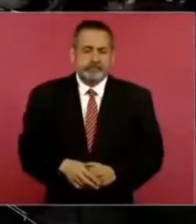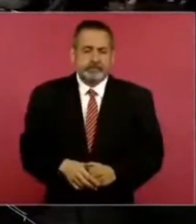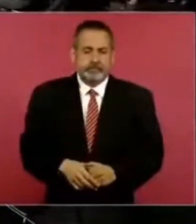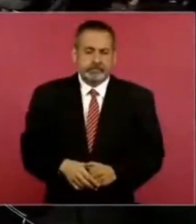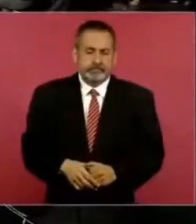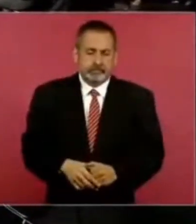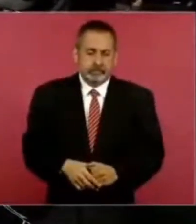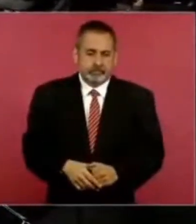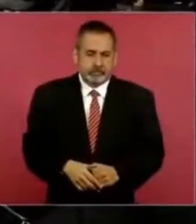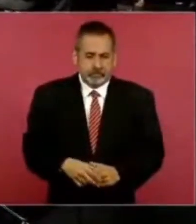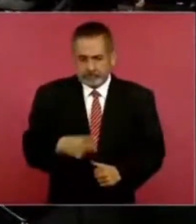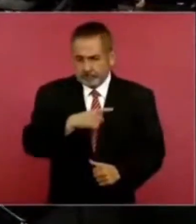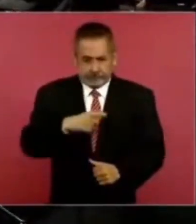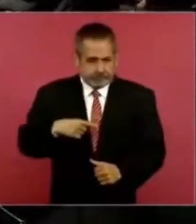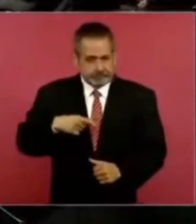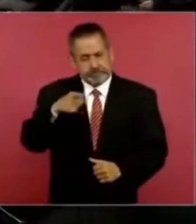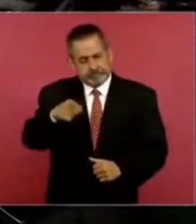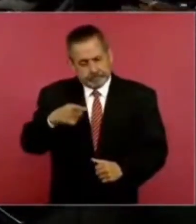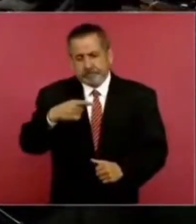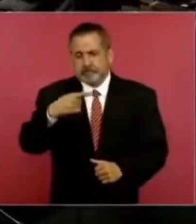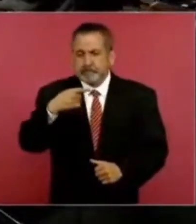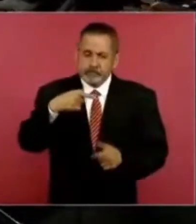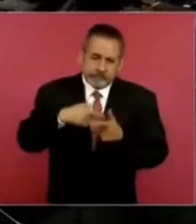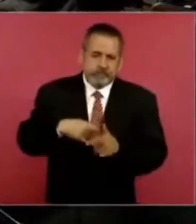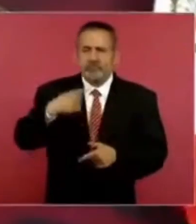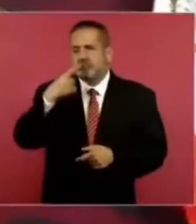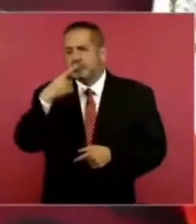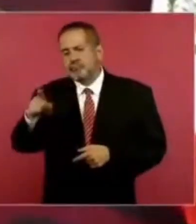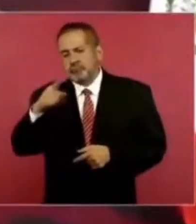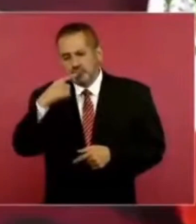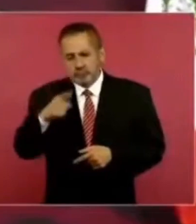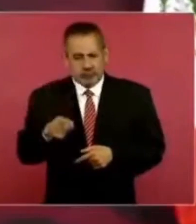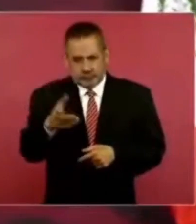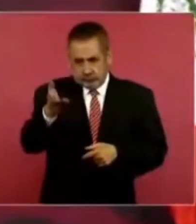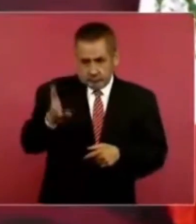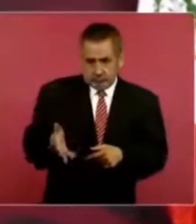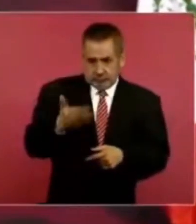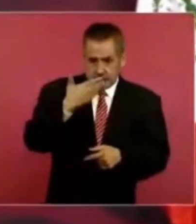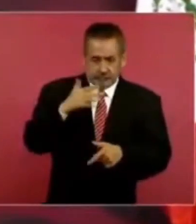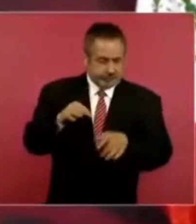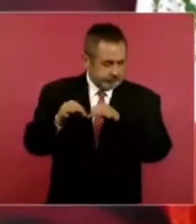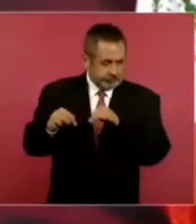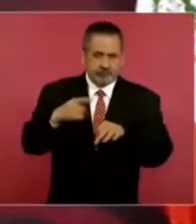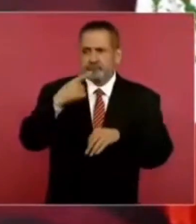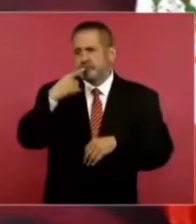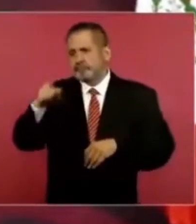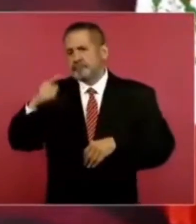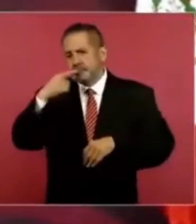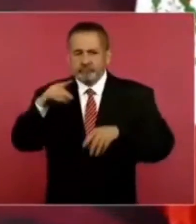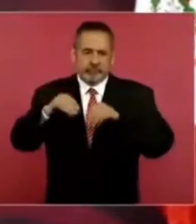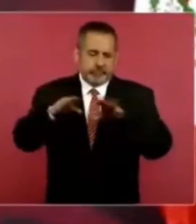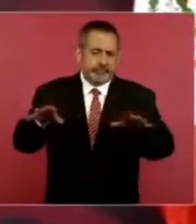seguir denunciando, por eso hacen ustedes un buen trabajo.